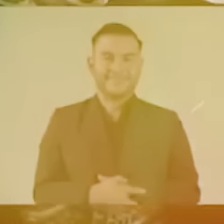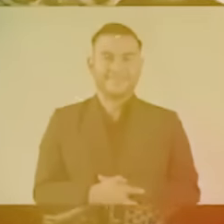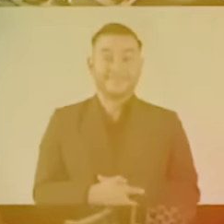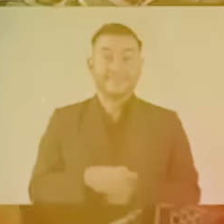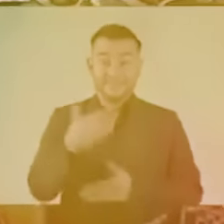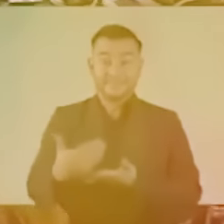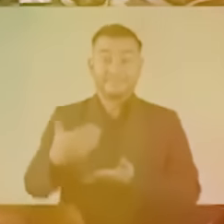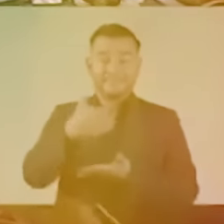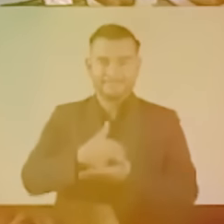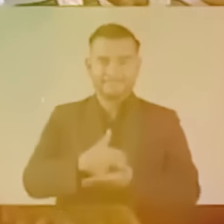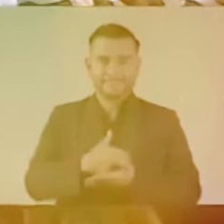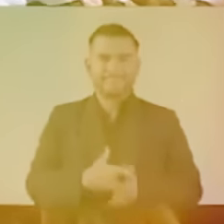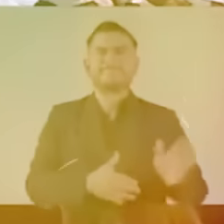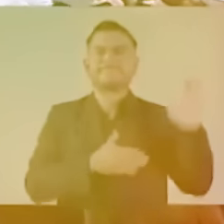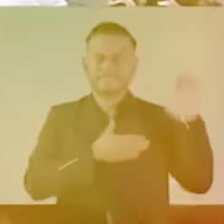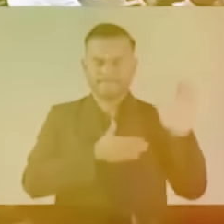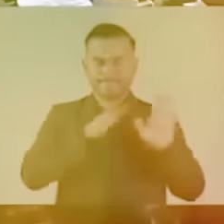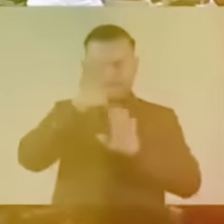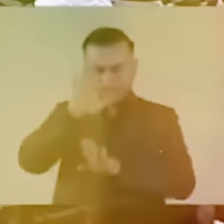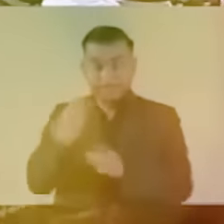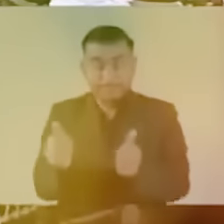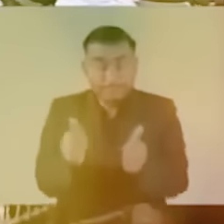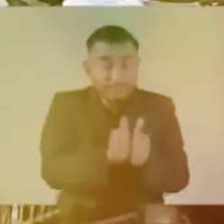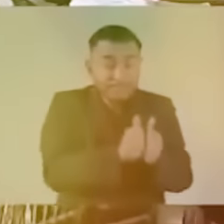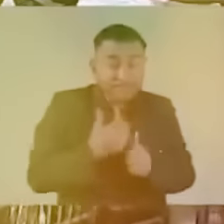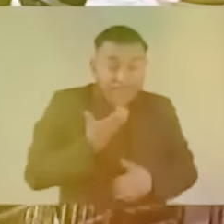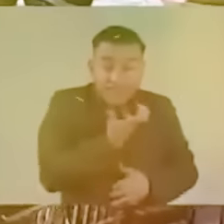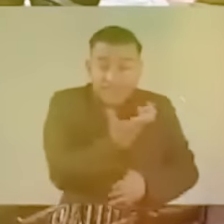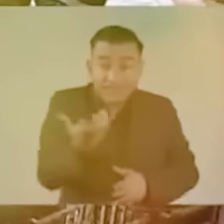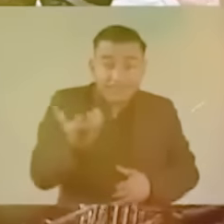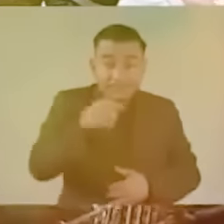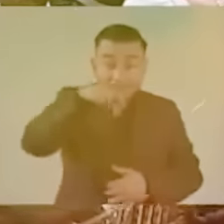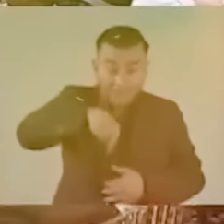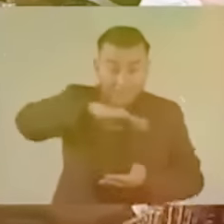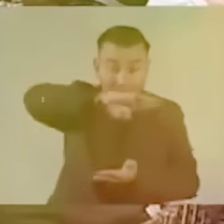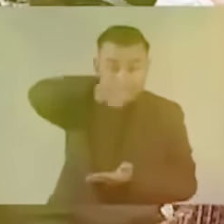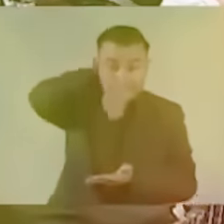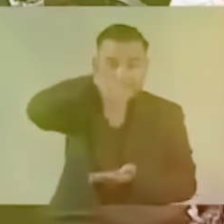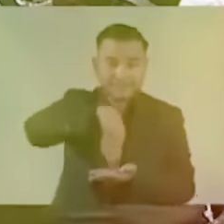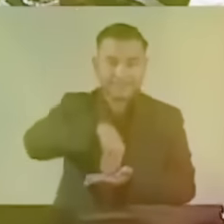He venido a cumplir aquí con ustedes y a estar acá con ustedes en esta plaza.